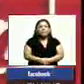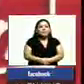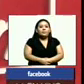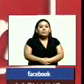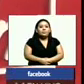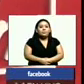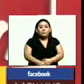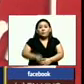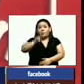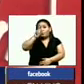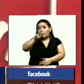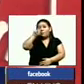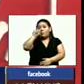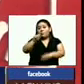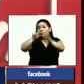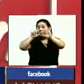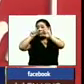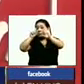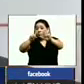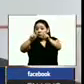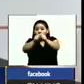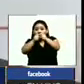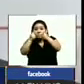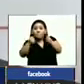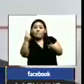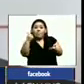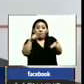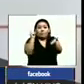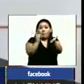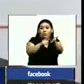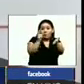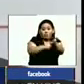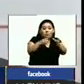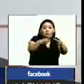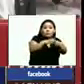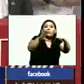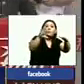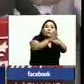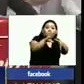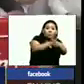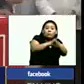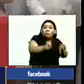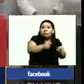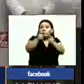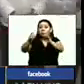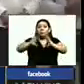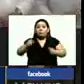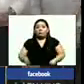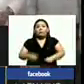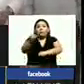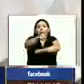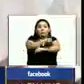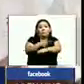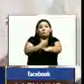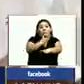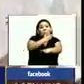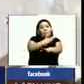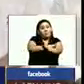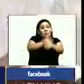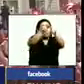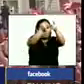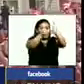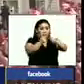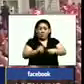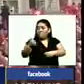2.6 millones de dólares le adeuda el FMLN al Estado por anticipo de deuda política durante